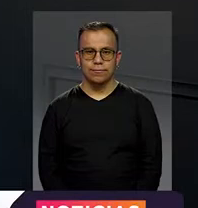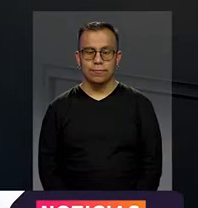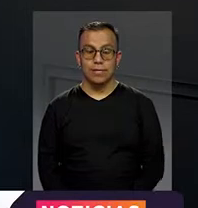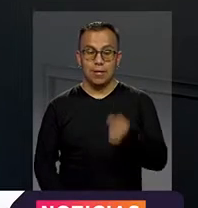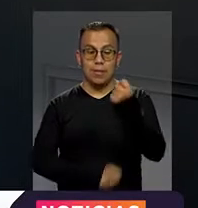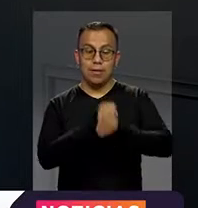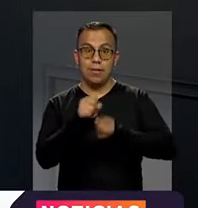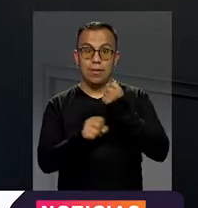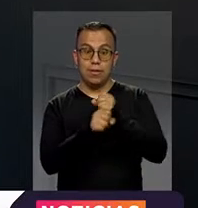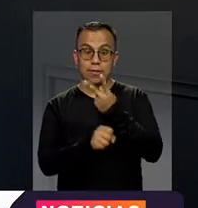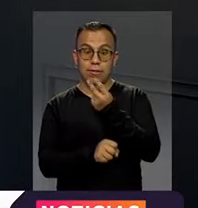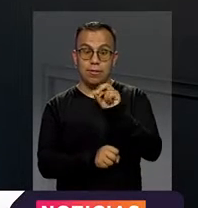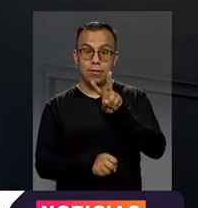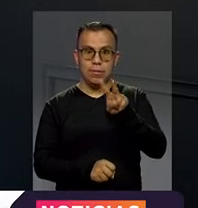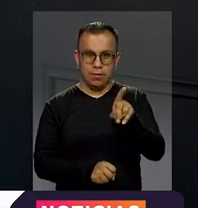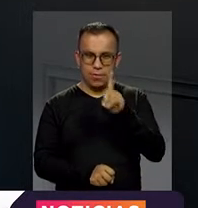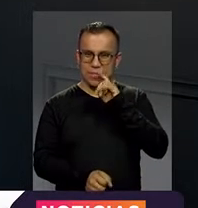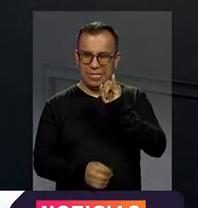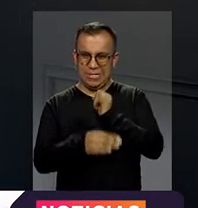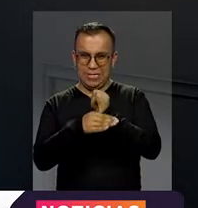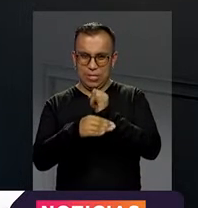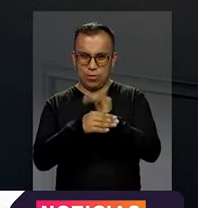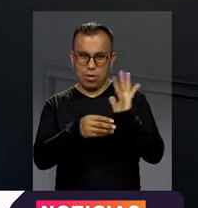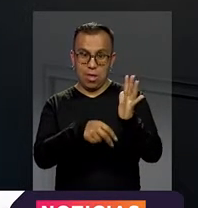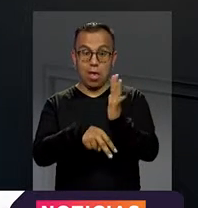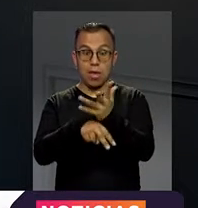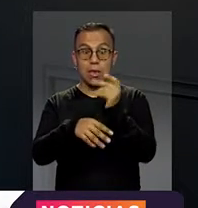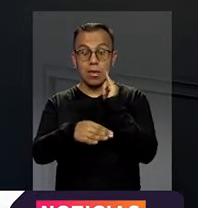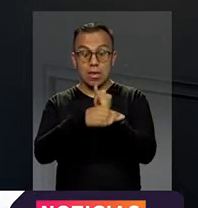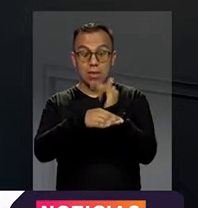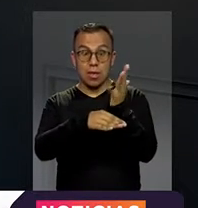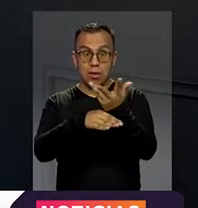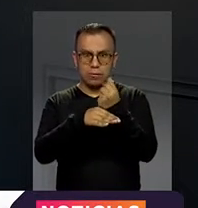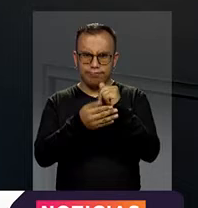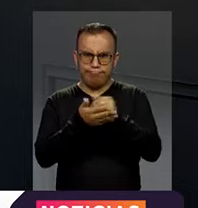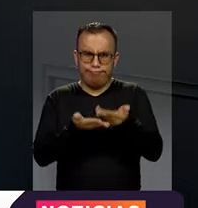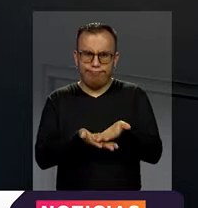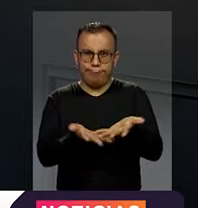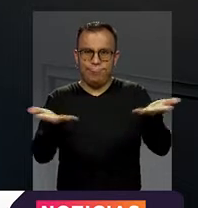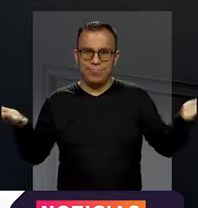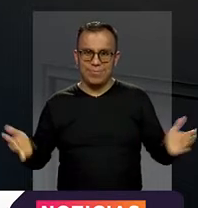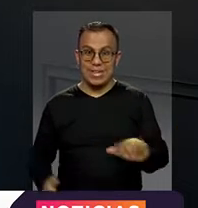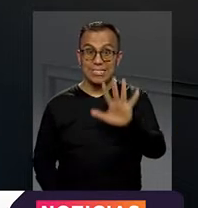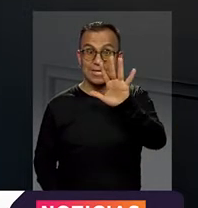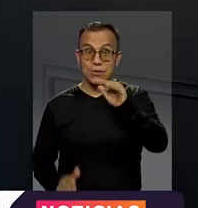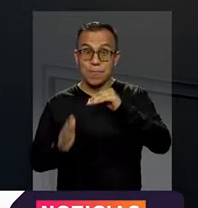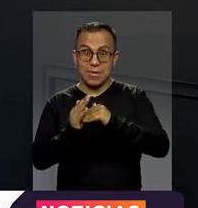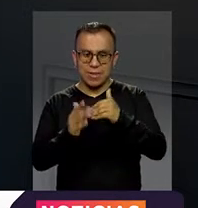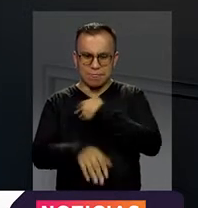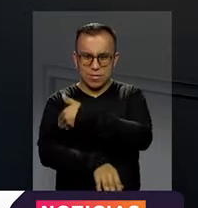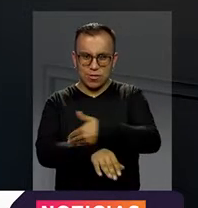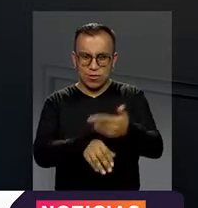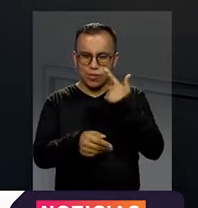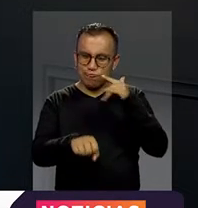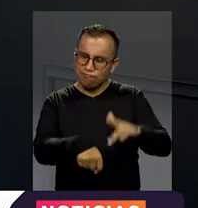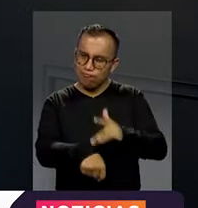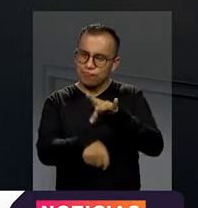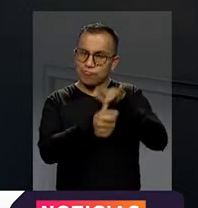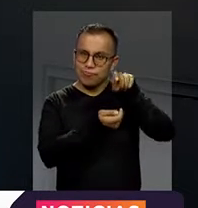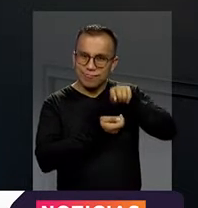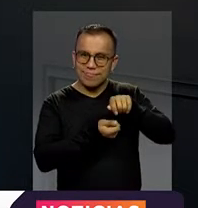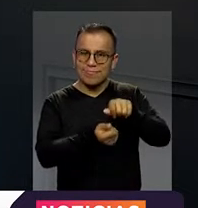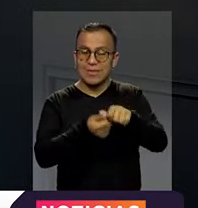Para el año 2021, el Instituto Distrital de las Artes y de Artes tiene un portafolio con más de 5 mil millones de pesos en estímulos y